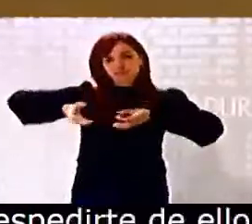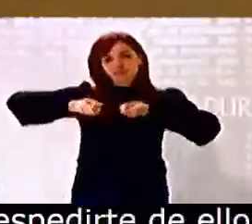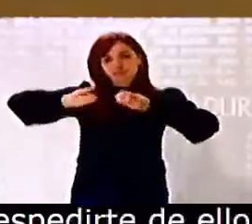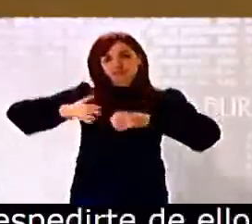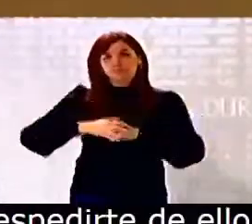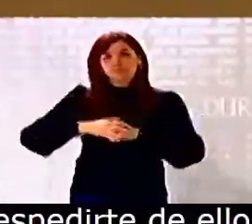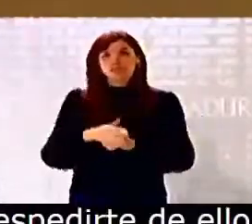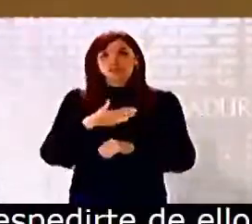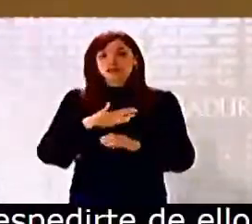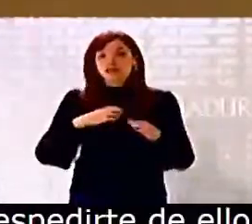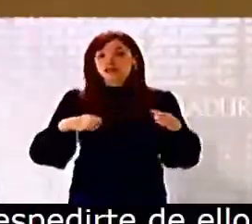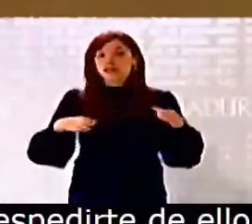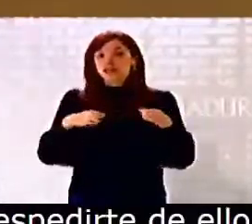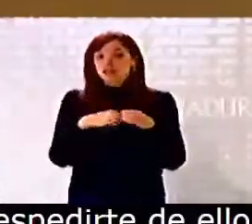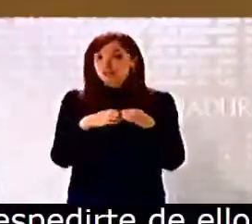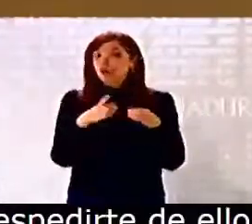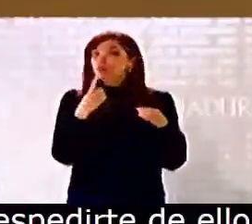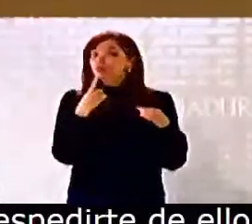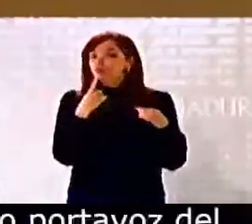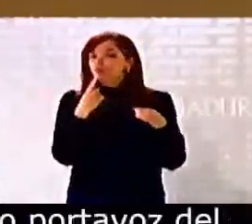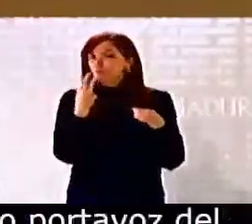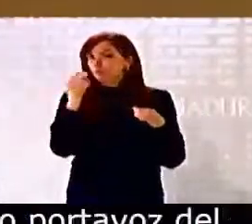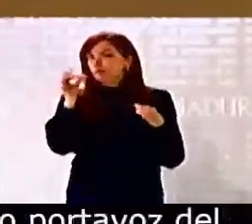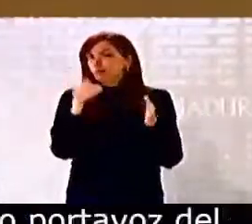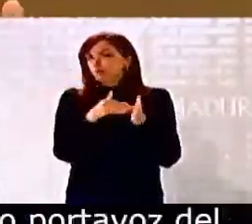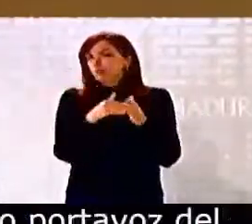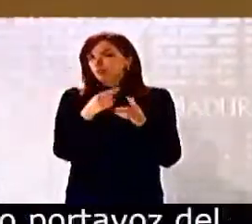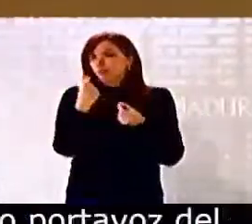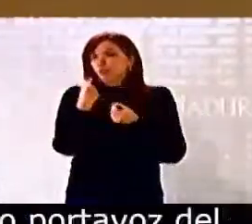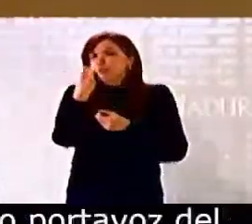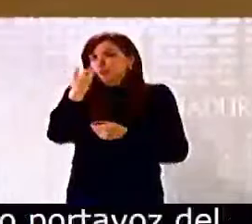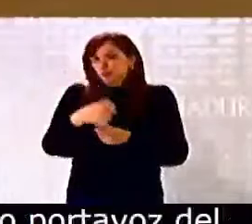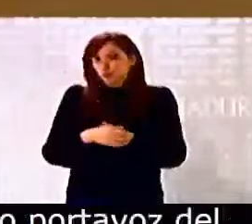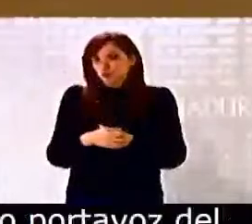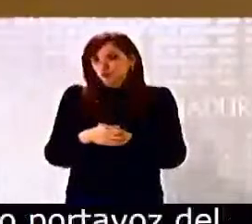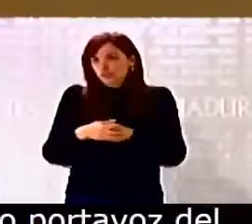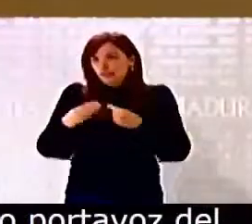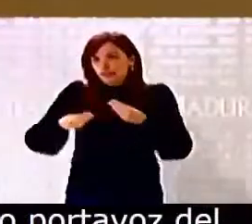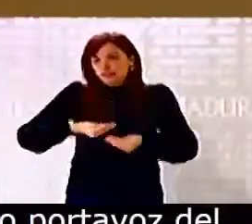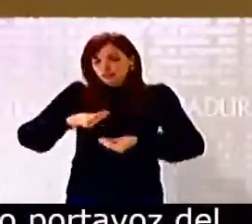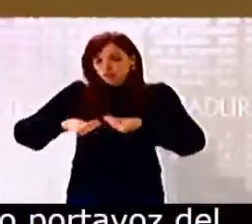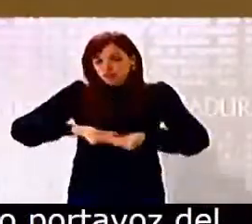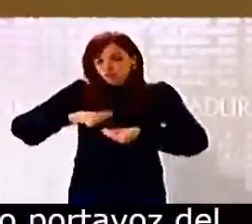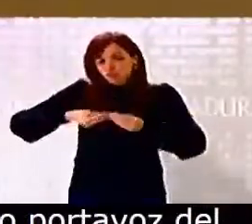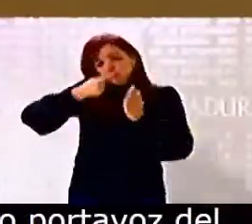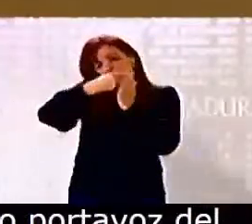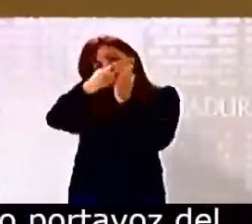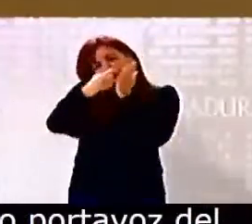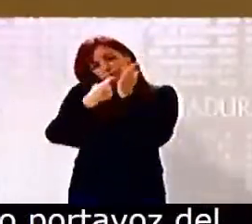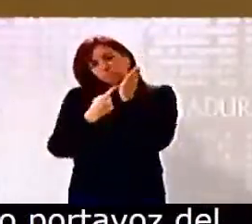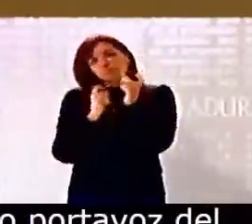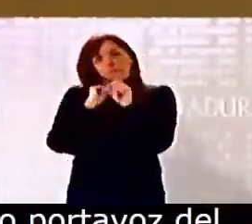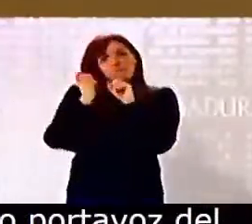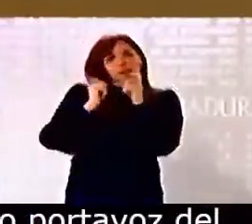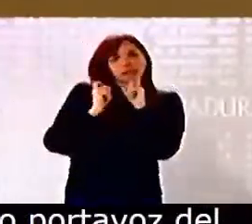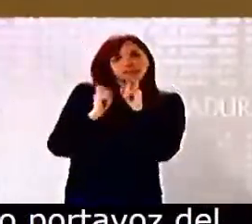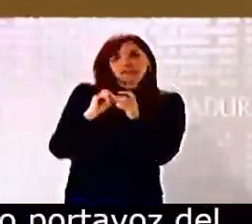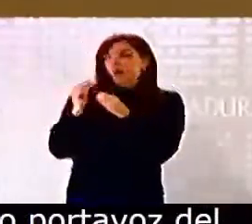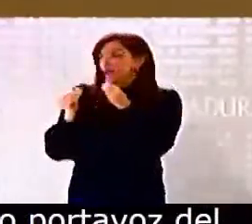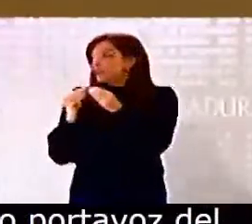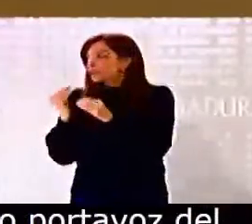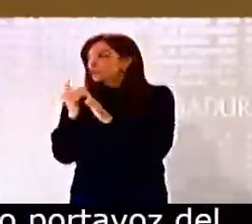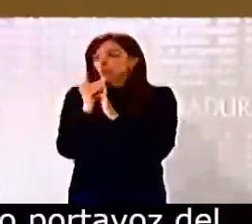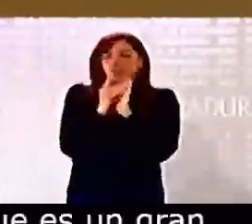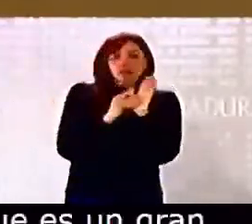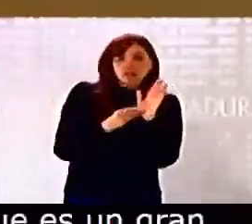que es un gran equipo, me pone 20.000 datos aquí de todo lo que hemos hecho, de todos los decretos, de todas las ruedas de prensa, de todos los recursos